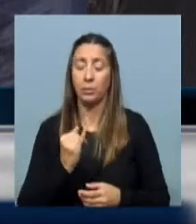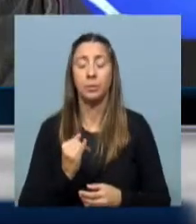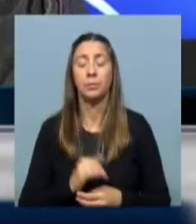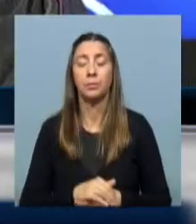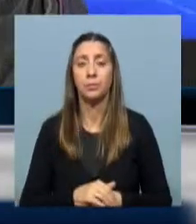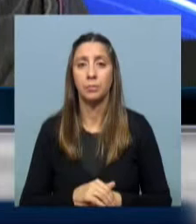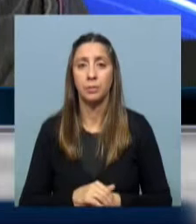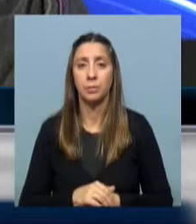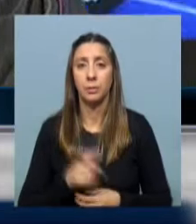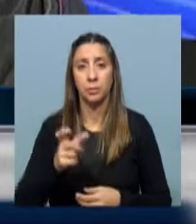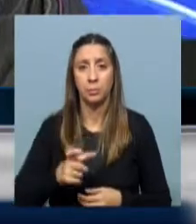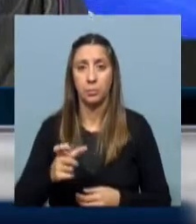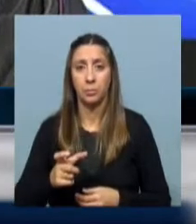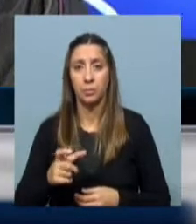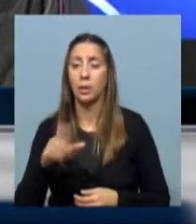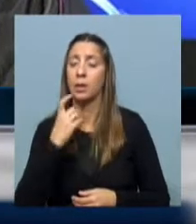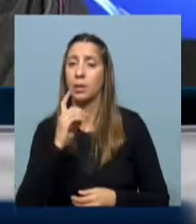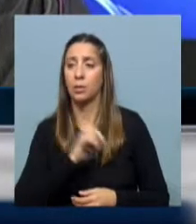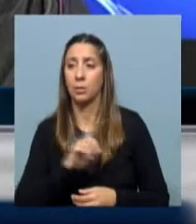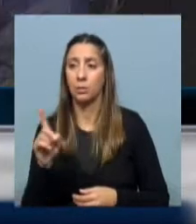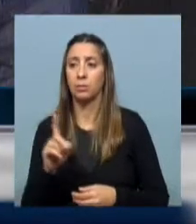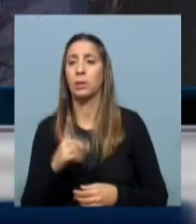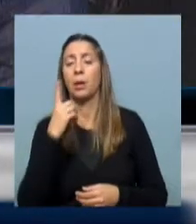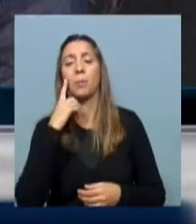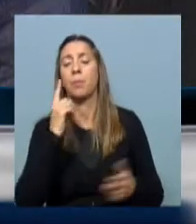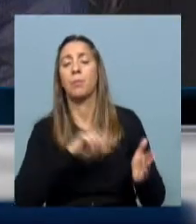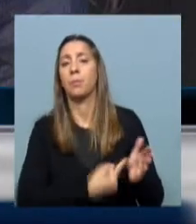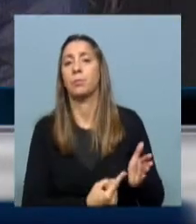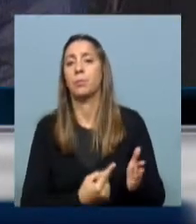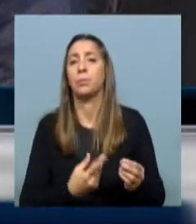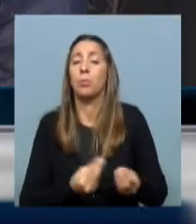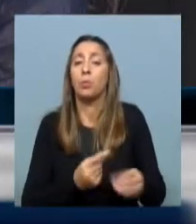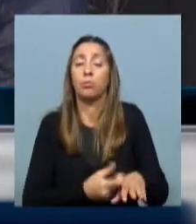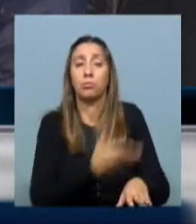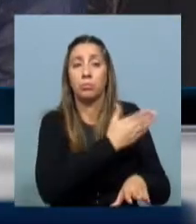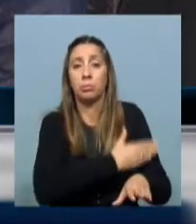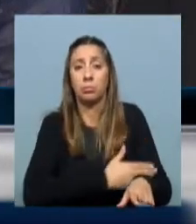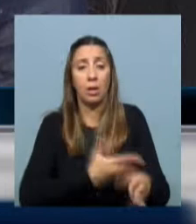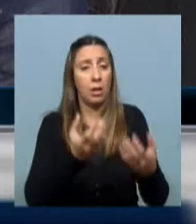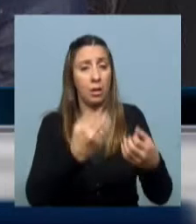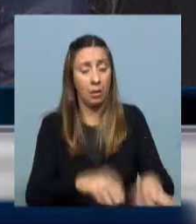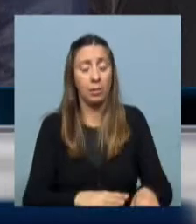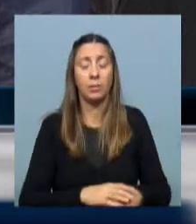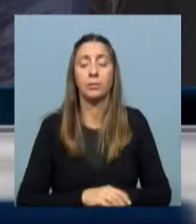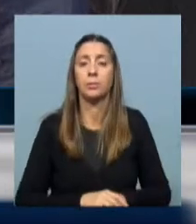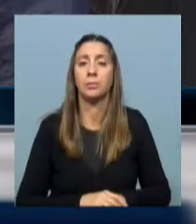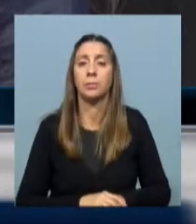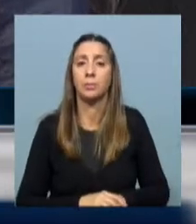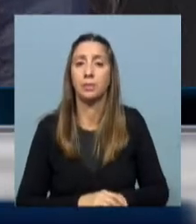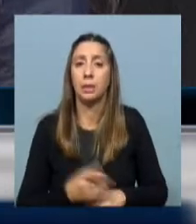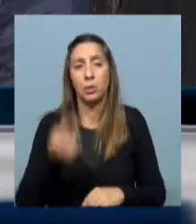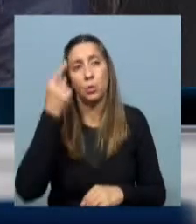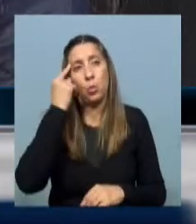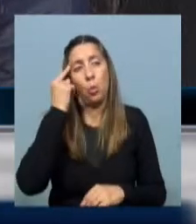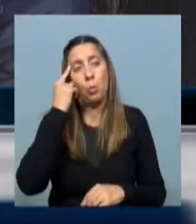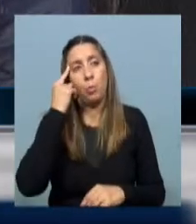pertenecía a una persona que no es de la provincia, que era de Buenos Aires y que hace mucho tiempo que eso estaba abandonado, y que ellos consideran